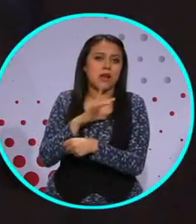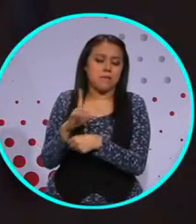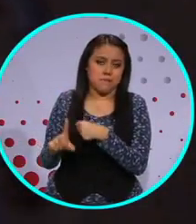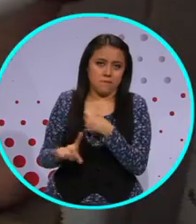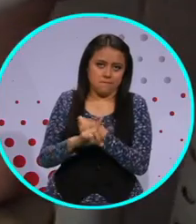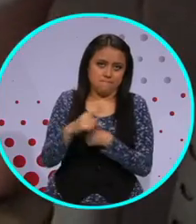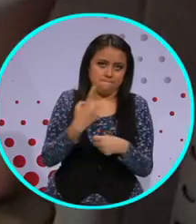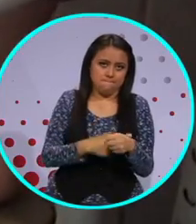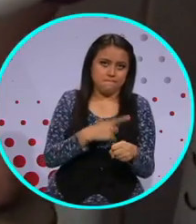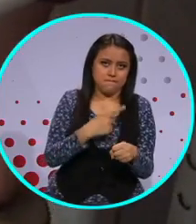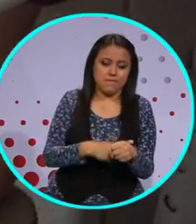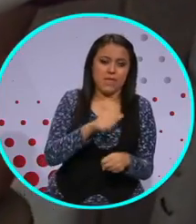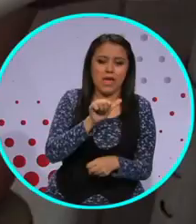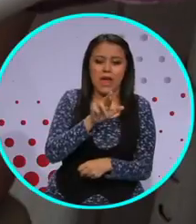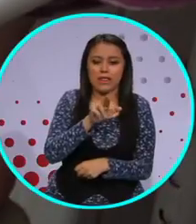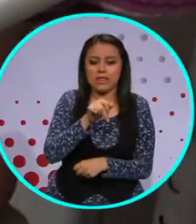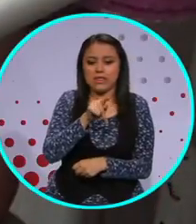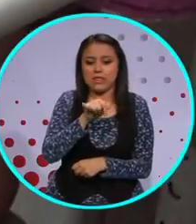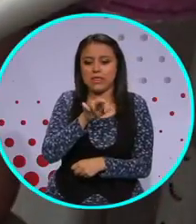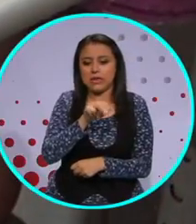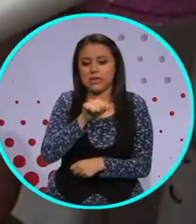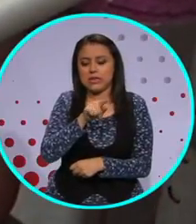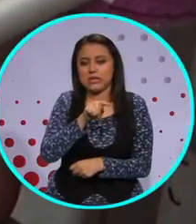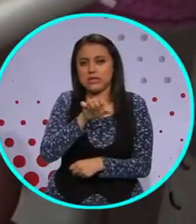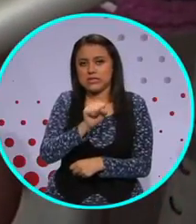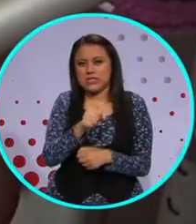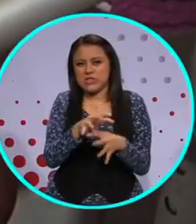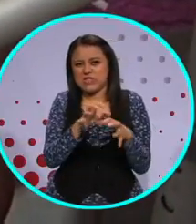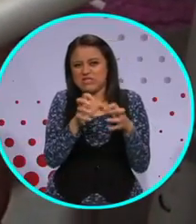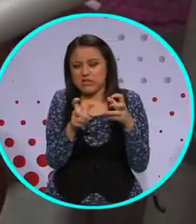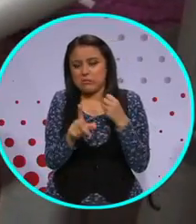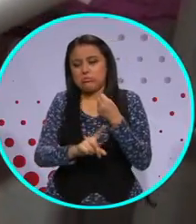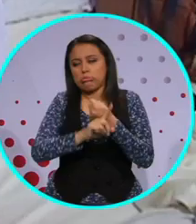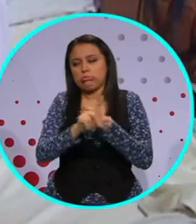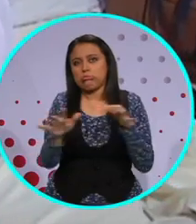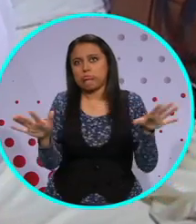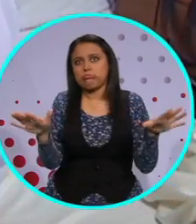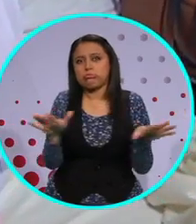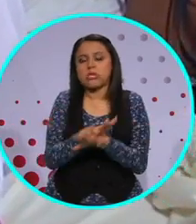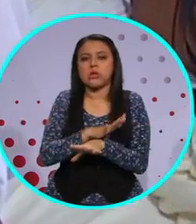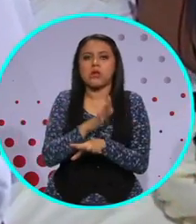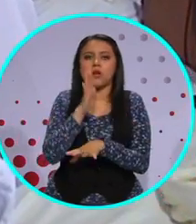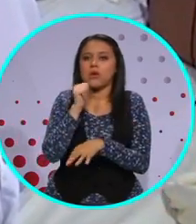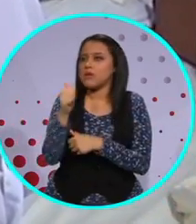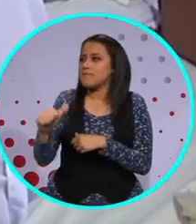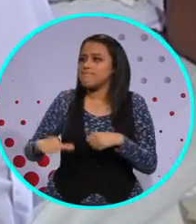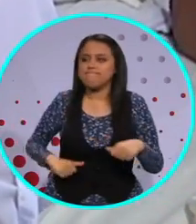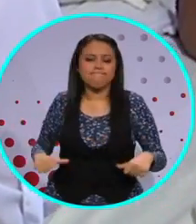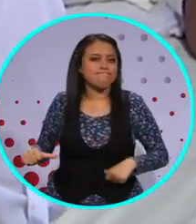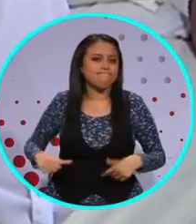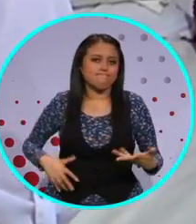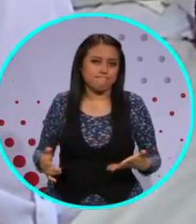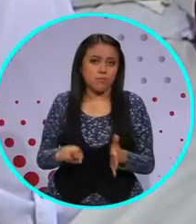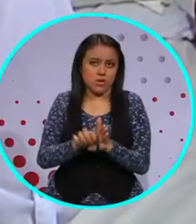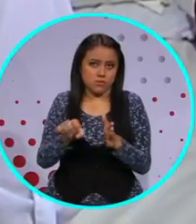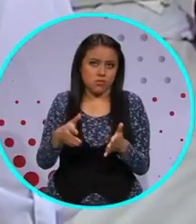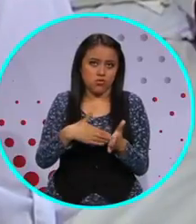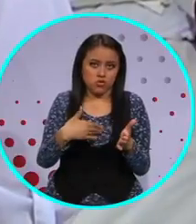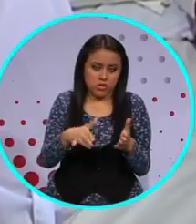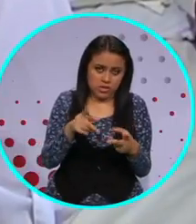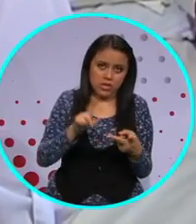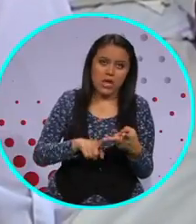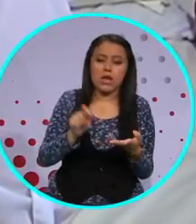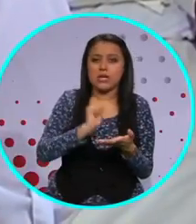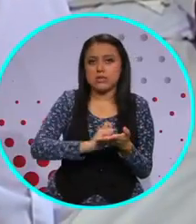de artritis y su vida le cambió drásticamente no puede realizar actividades cotidianas como cocinar escribir